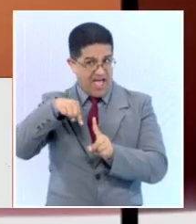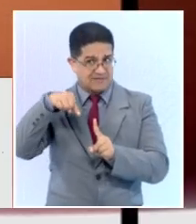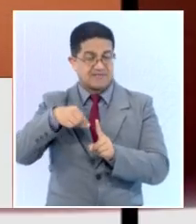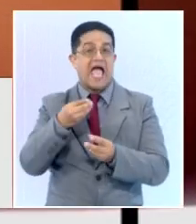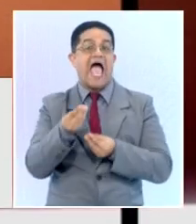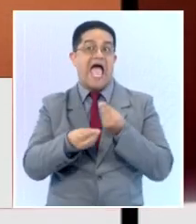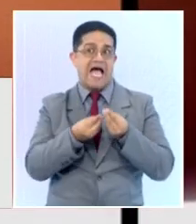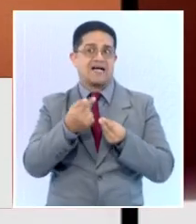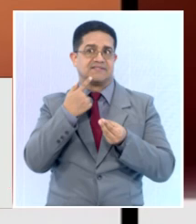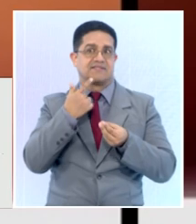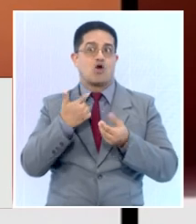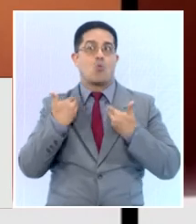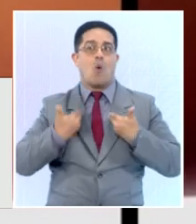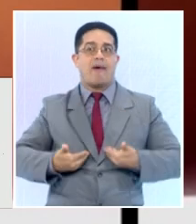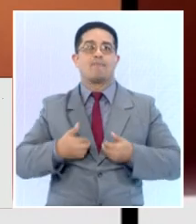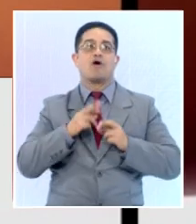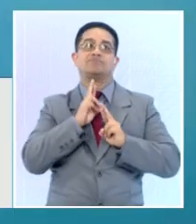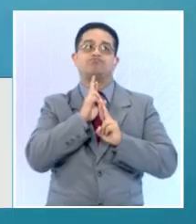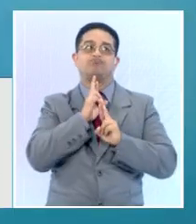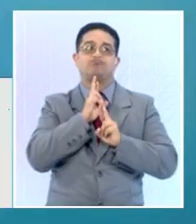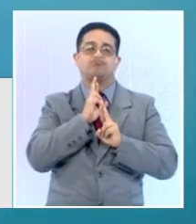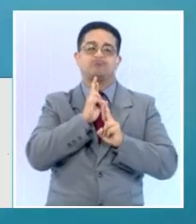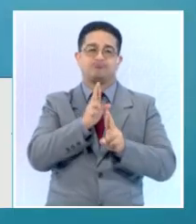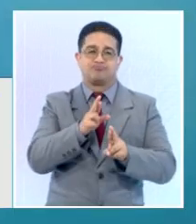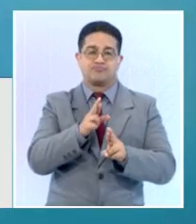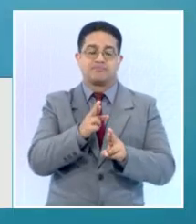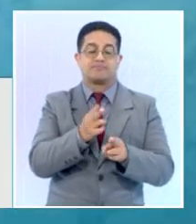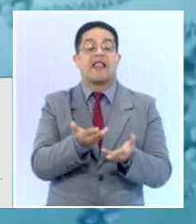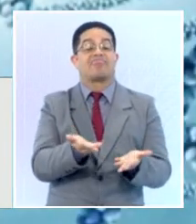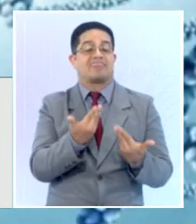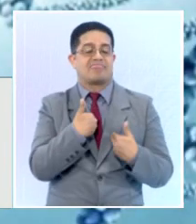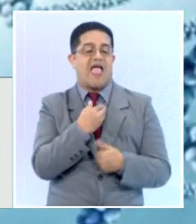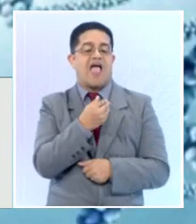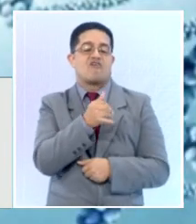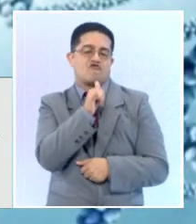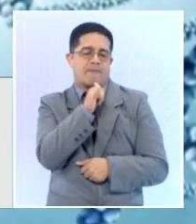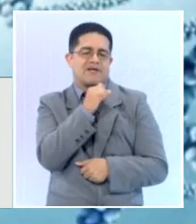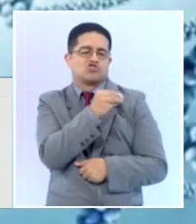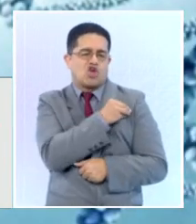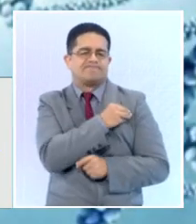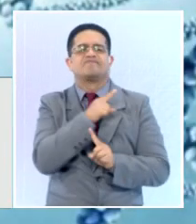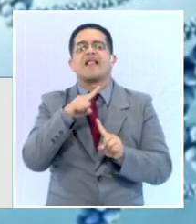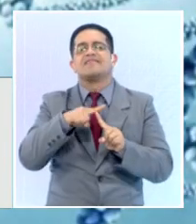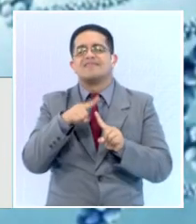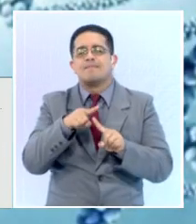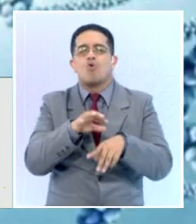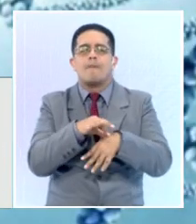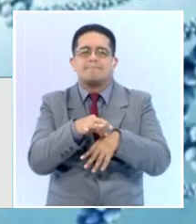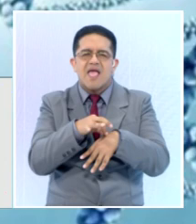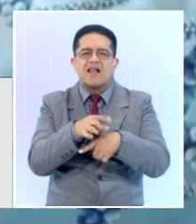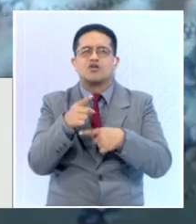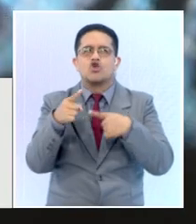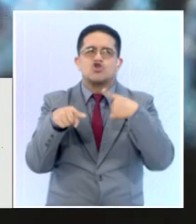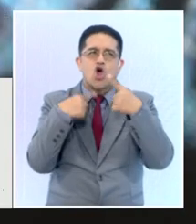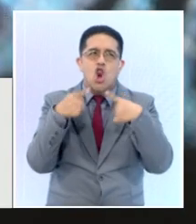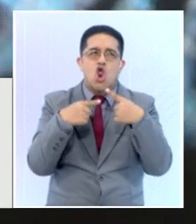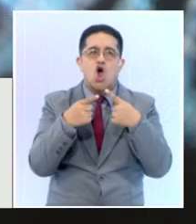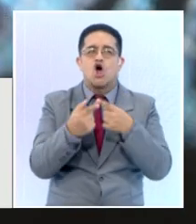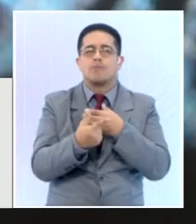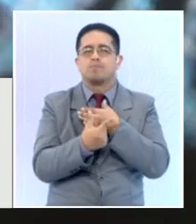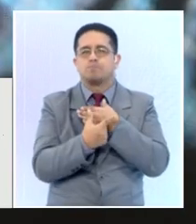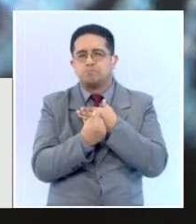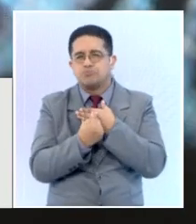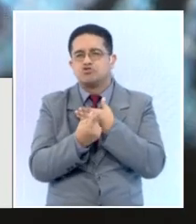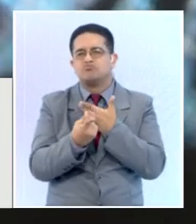reacción genética proporcionando información como el tipo de piel que se tiene su color elasticidad cicatrización